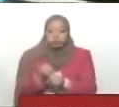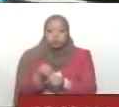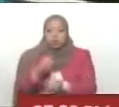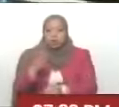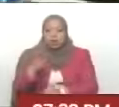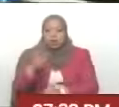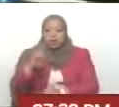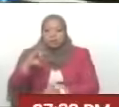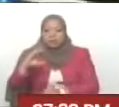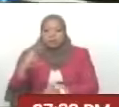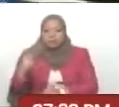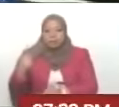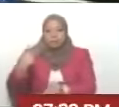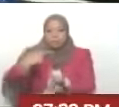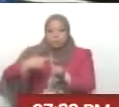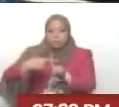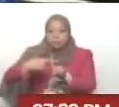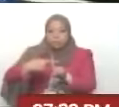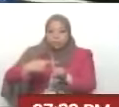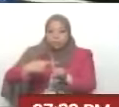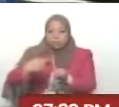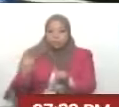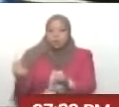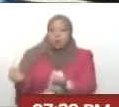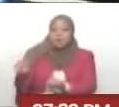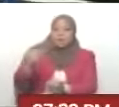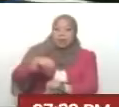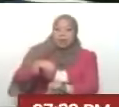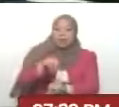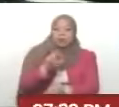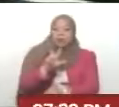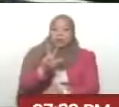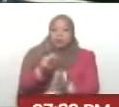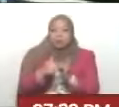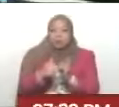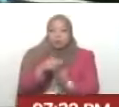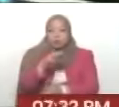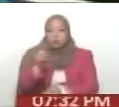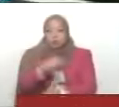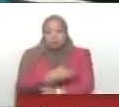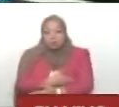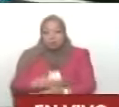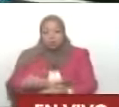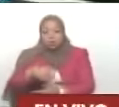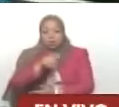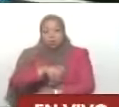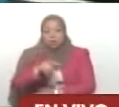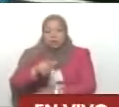que incluyan a otros países, estamos hablando de 3.500 millones de personas.